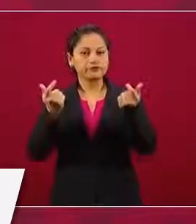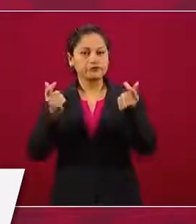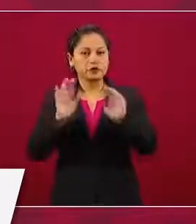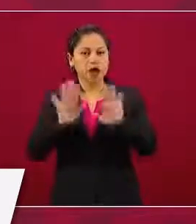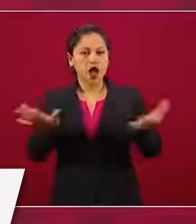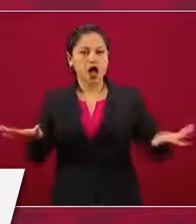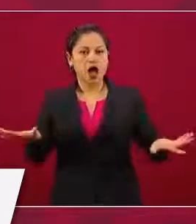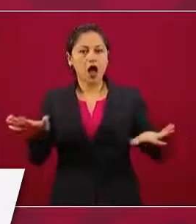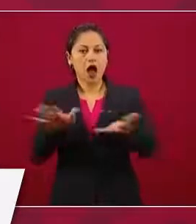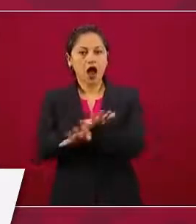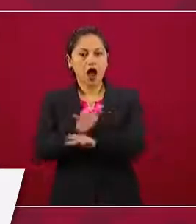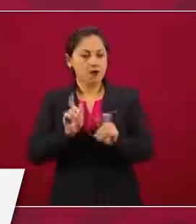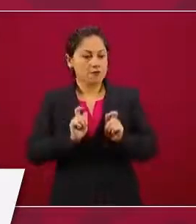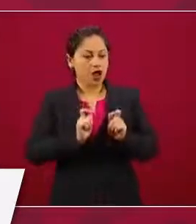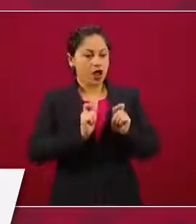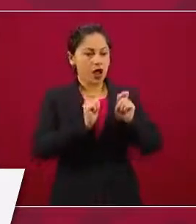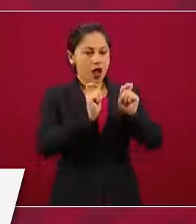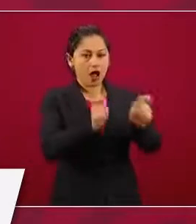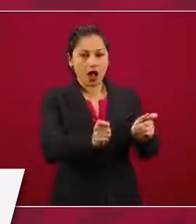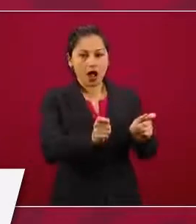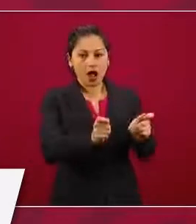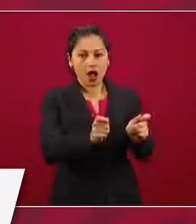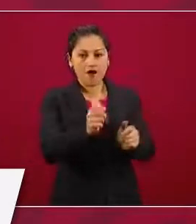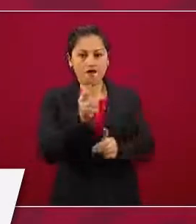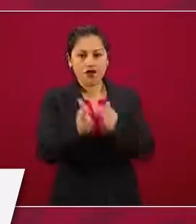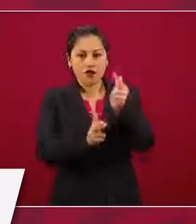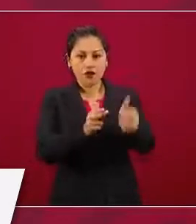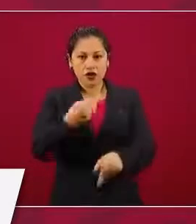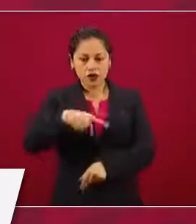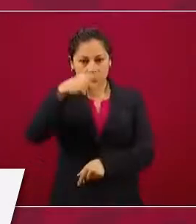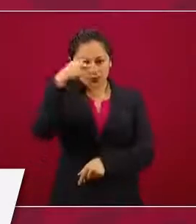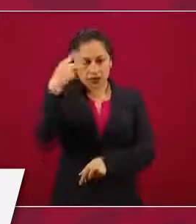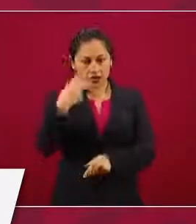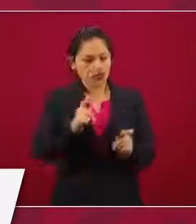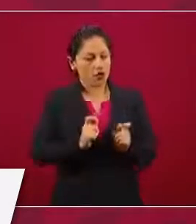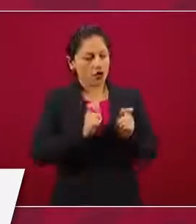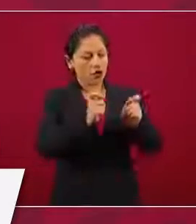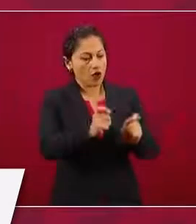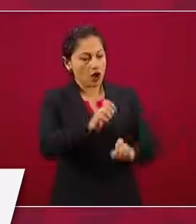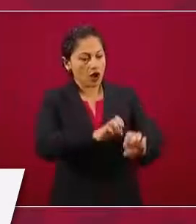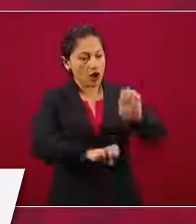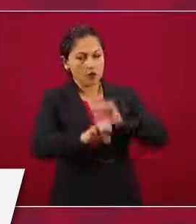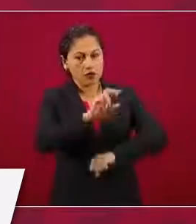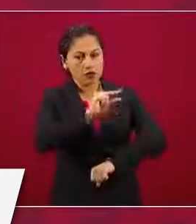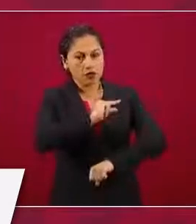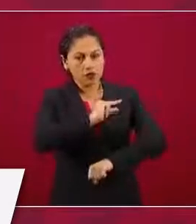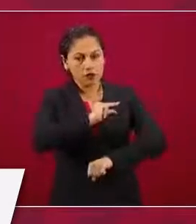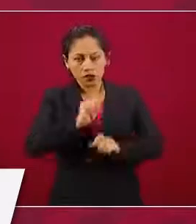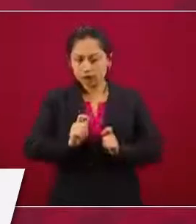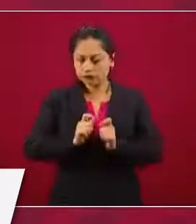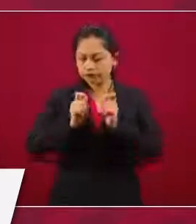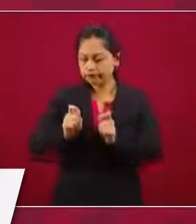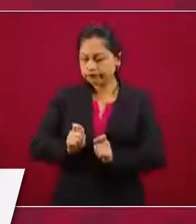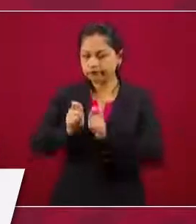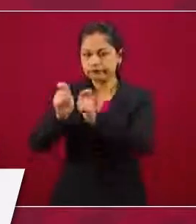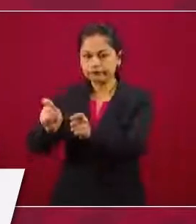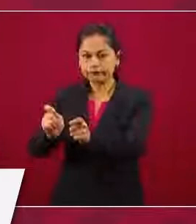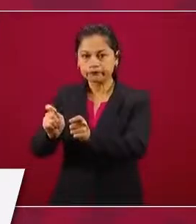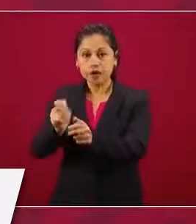privatizan, entregan los ferrocarriles nacionales y desaparecen los trenes de